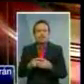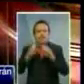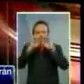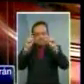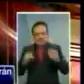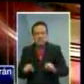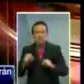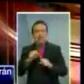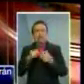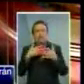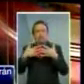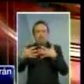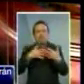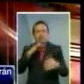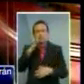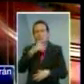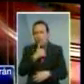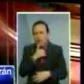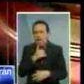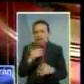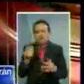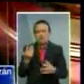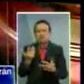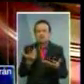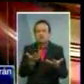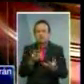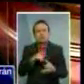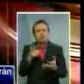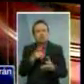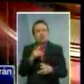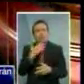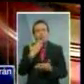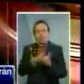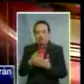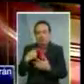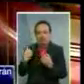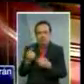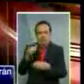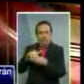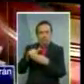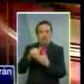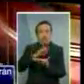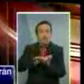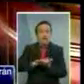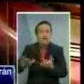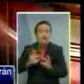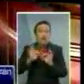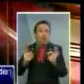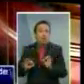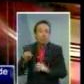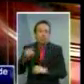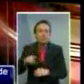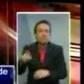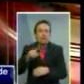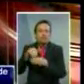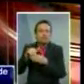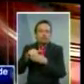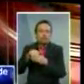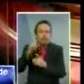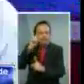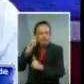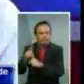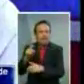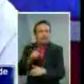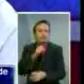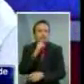poco transparentes. Cuando sea la hora de votar, por ejemplo, gratuidad de la educación, ¿con quién van a estar los votos de esta amplitud? A ver,